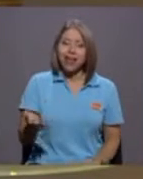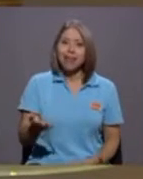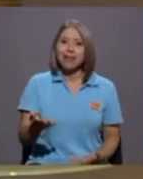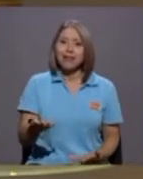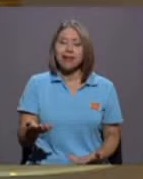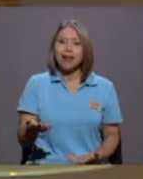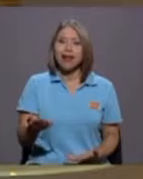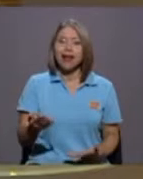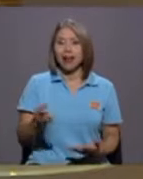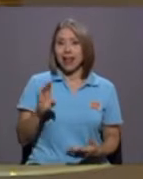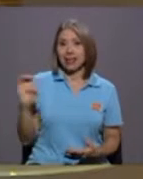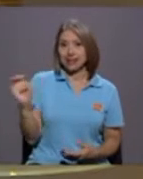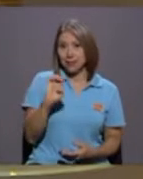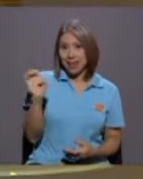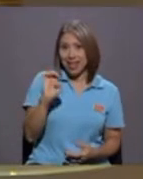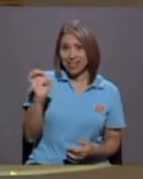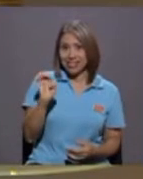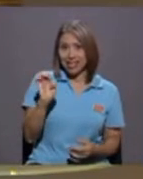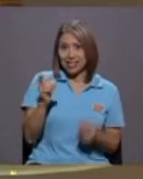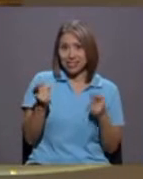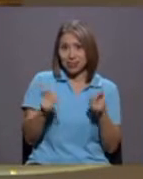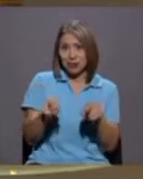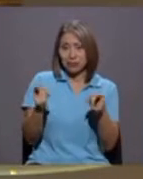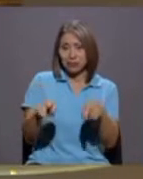las emergencias